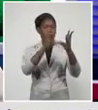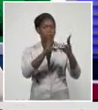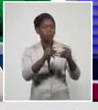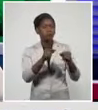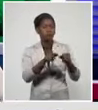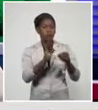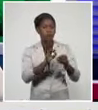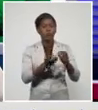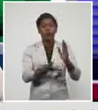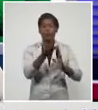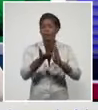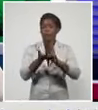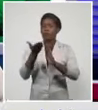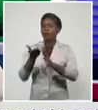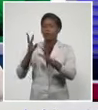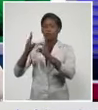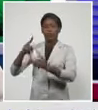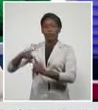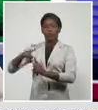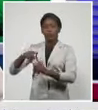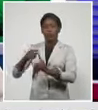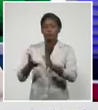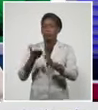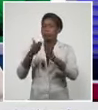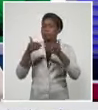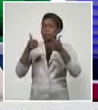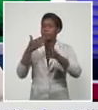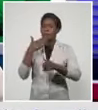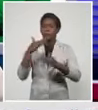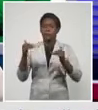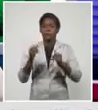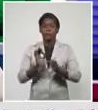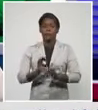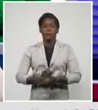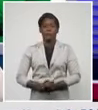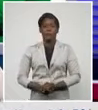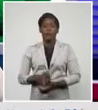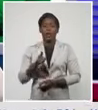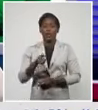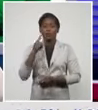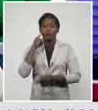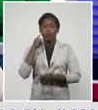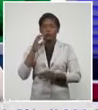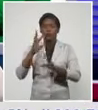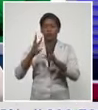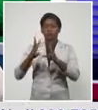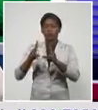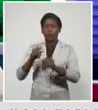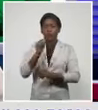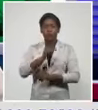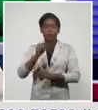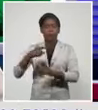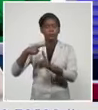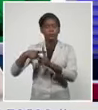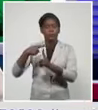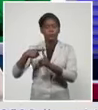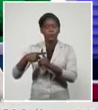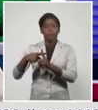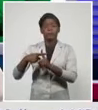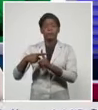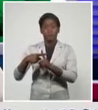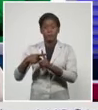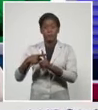recuperados ya en estos momentos. Una cifra elevada de pacientes confirmados de COVID en nuestras